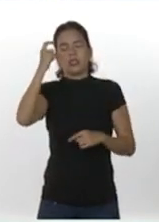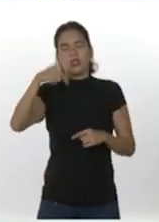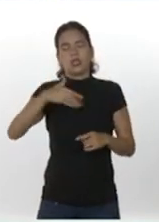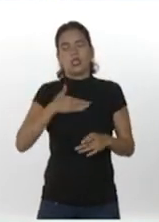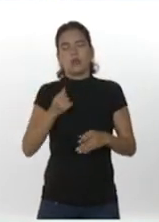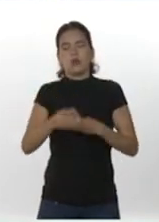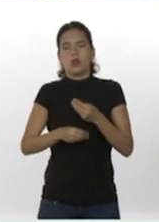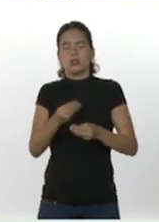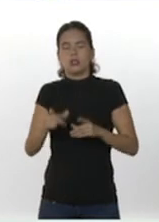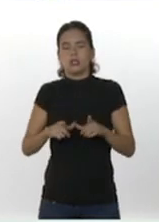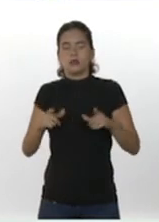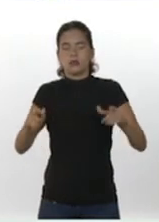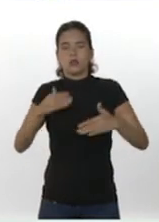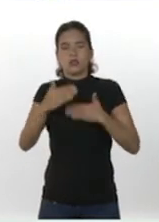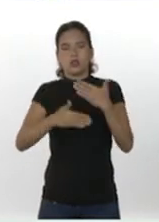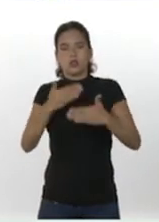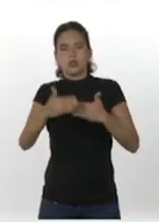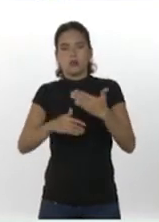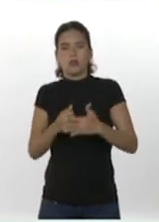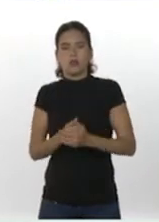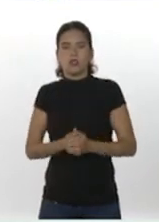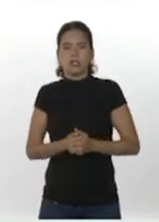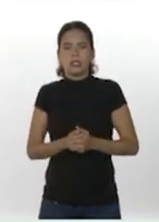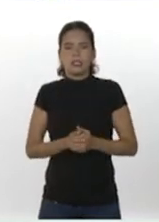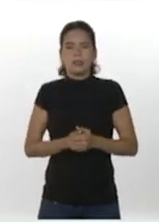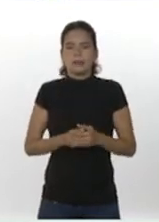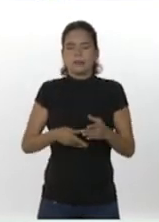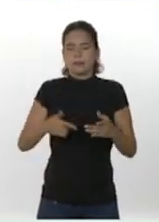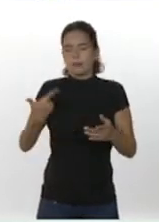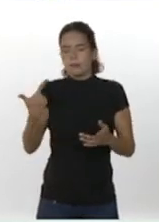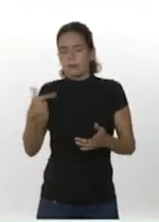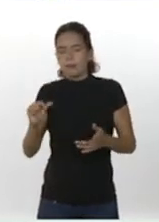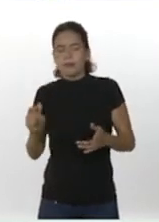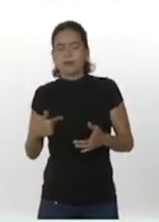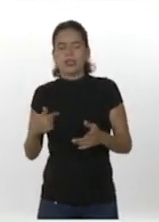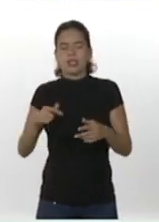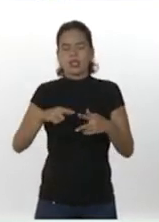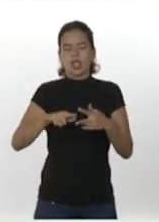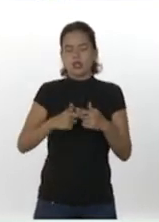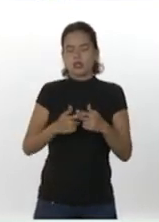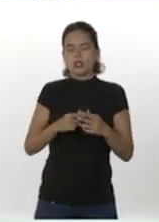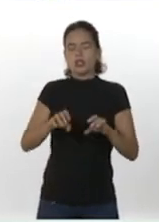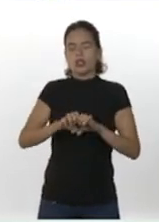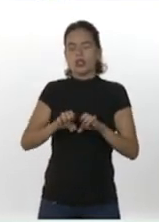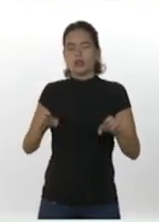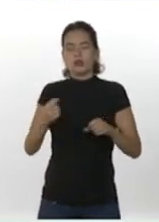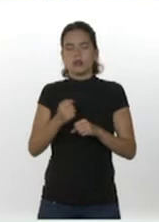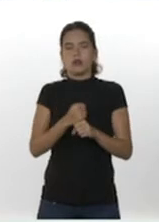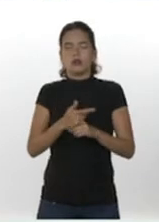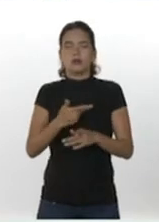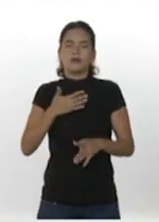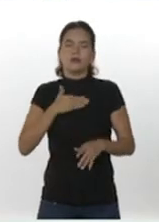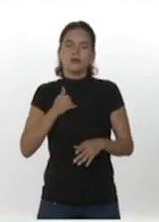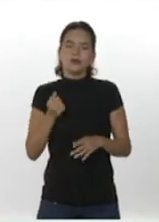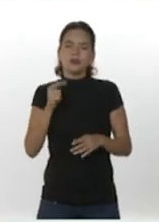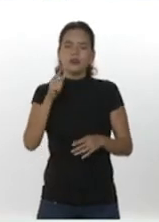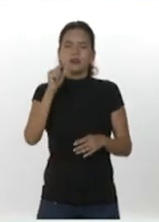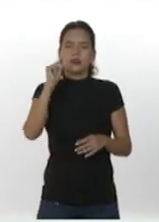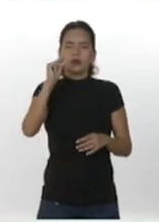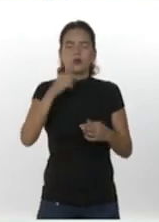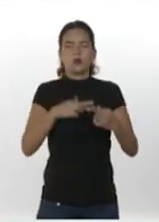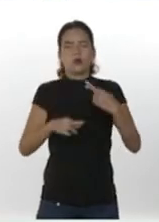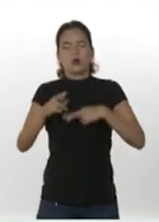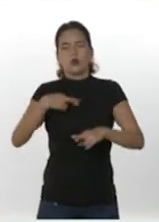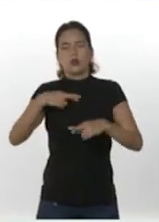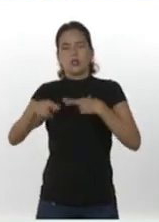segmento a lo que son los procesos de egreso que se dan desde los talleres de educación laboral. Si se quiere, eso está un poco